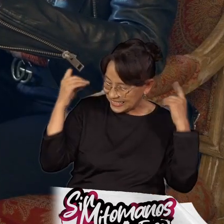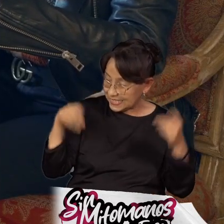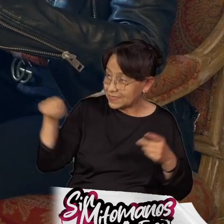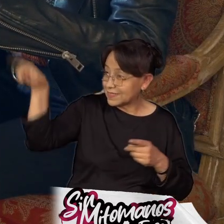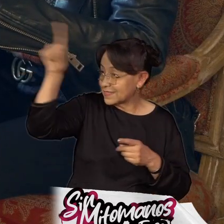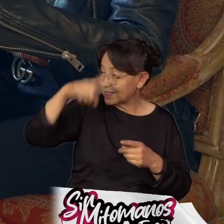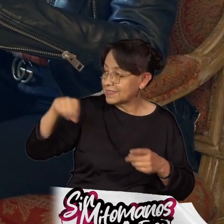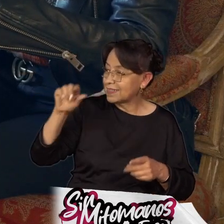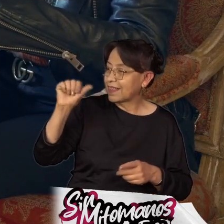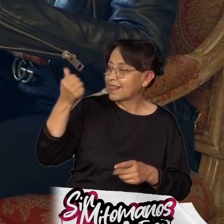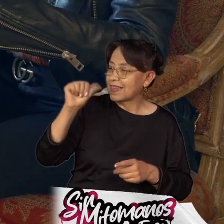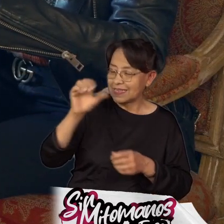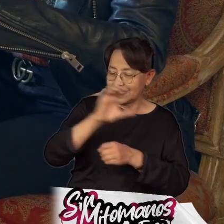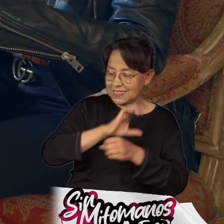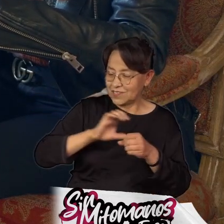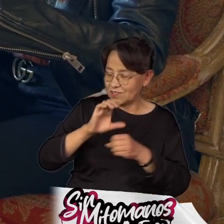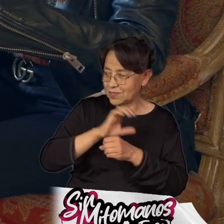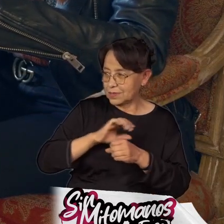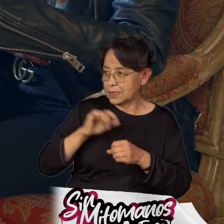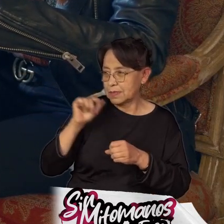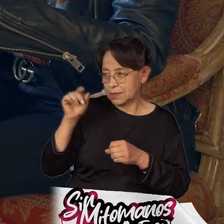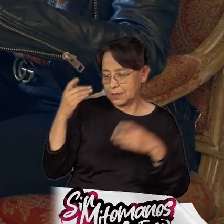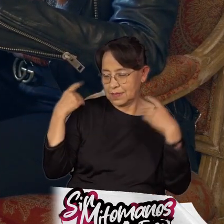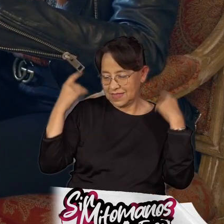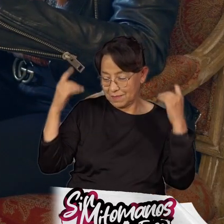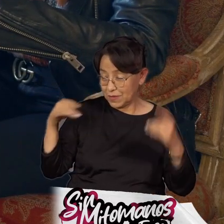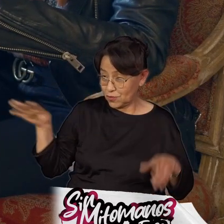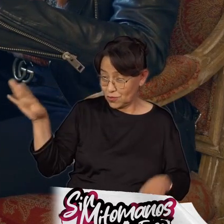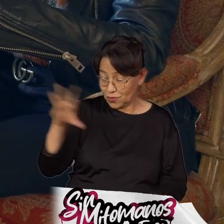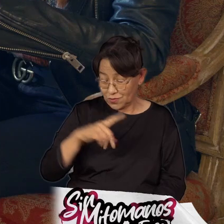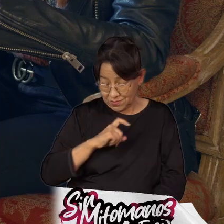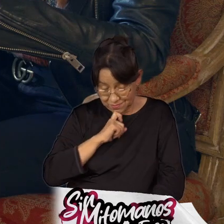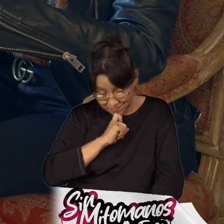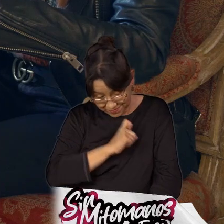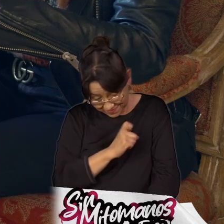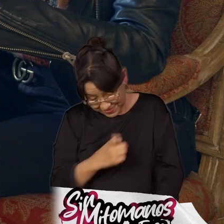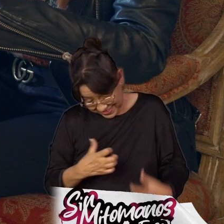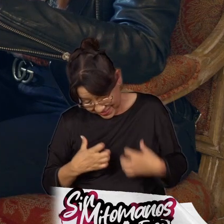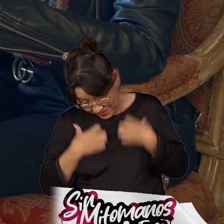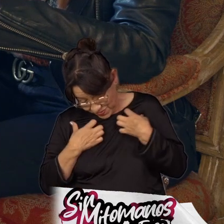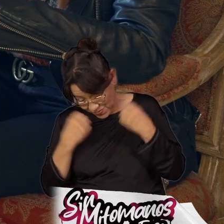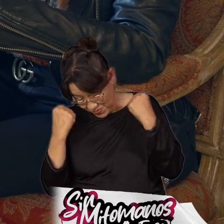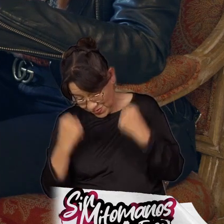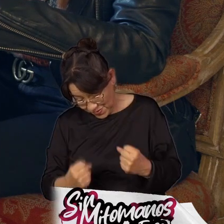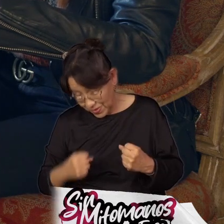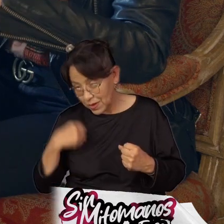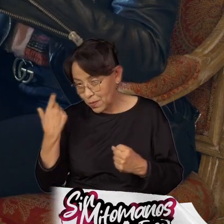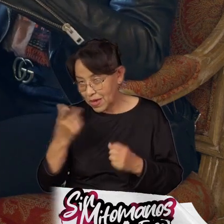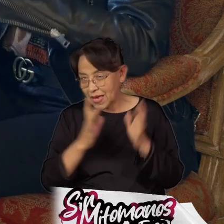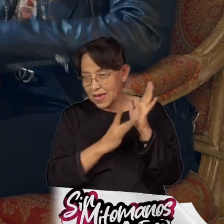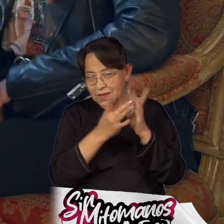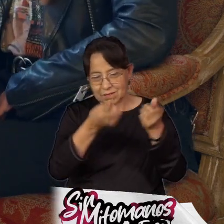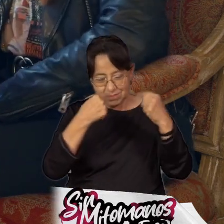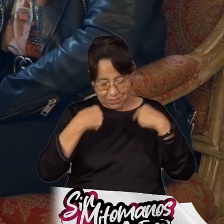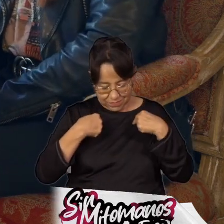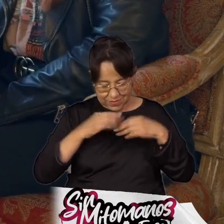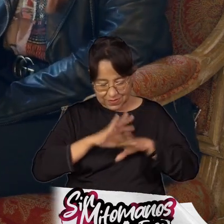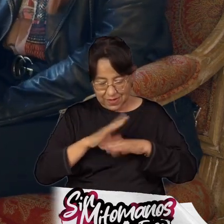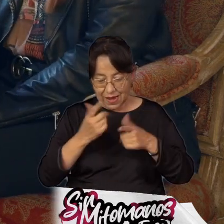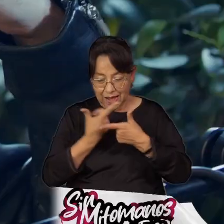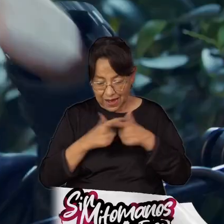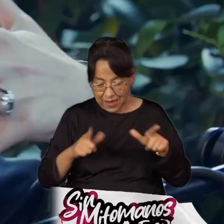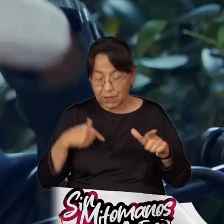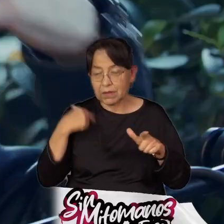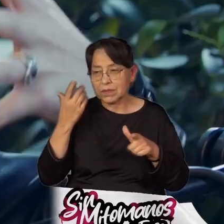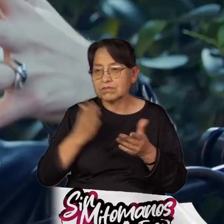10 ciudades, que terminó siendo un demonio para todos, tanto que 10 ciudades estaban aterrorizados con él, y luego ver cómo este hombre